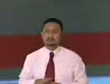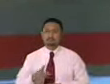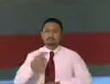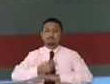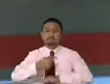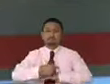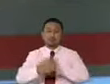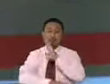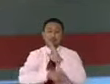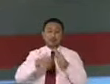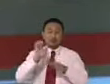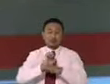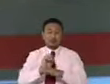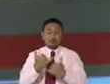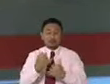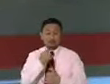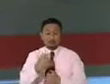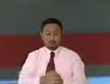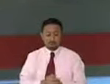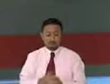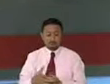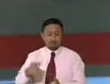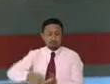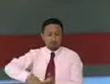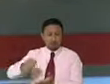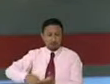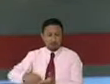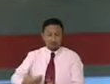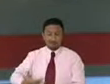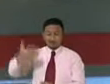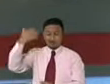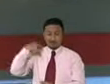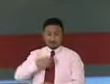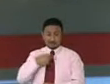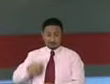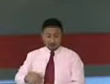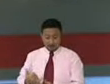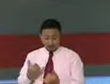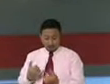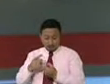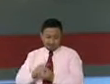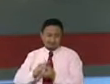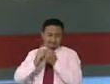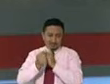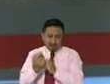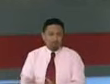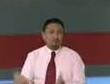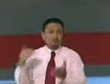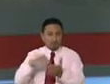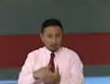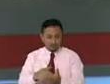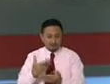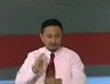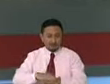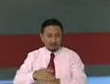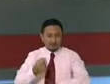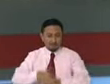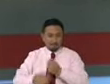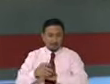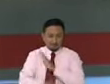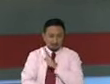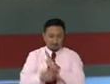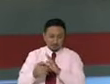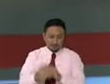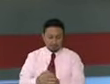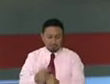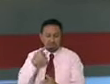Petroecuador expresó que se renegociarán los contratos que actualmente mantiene el Ecuador con China y Tailandia sobre la venta de crudo. Esto con el objetivo